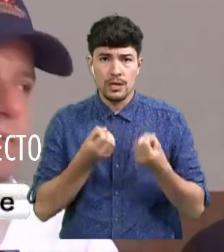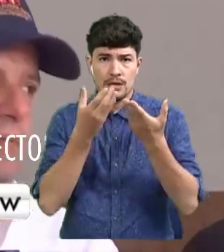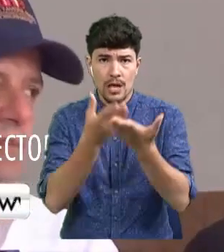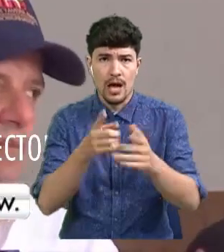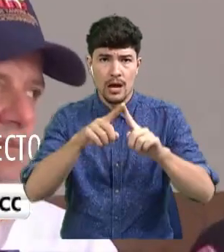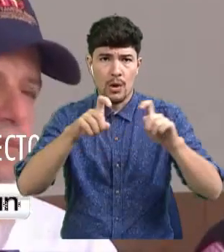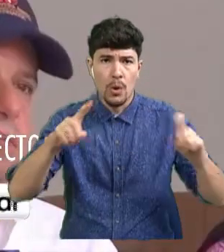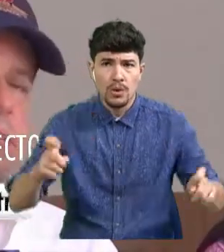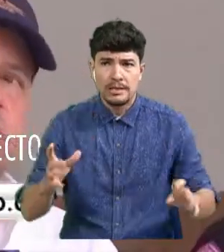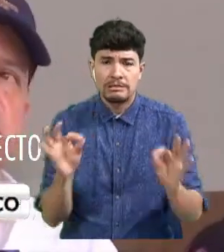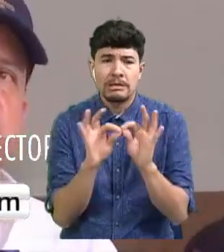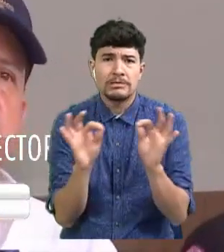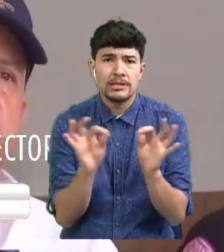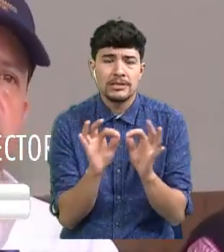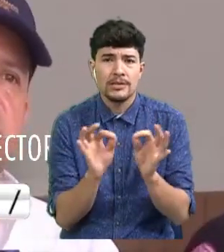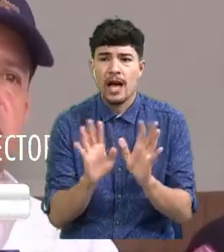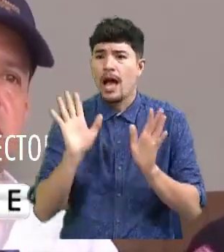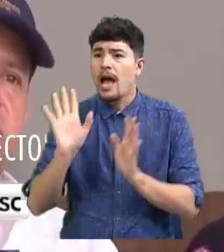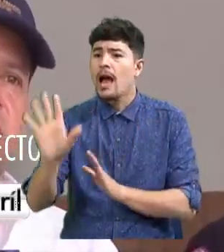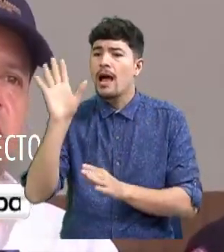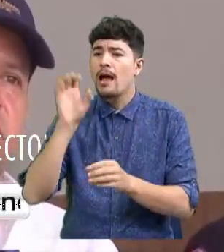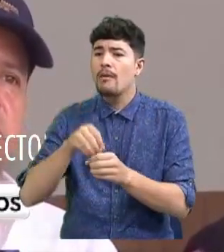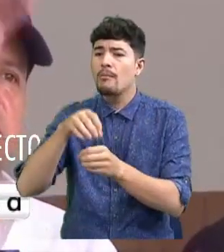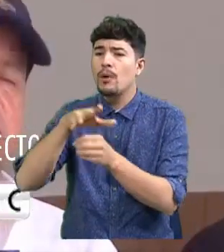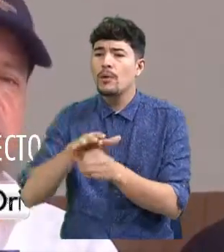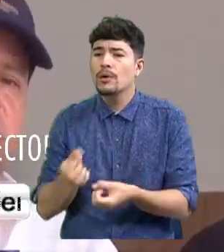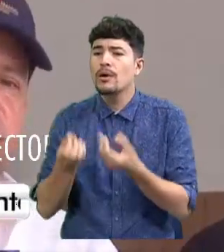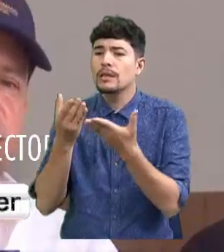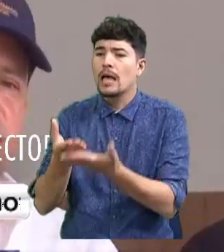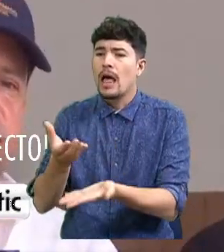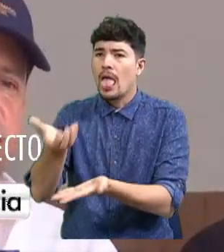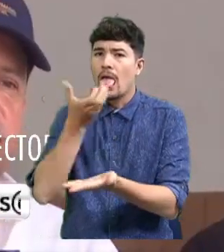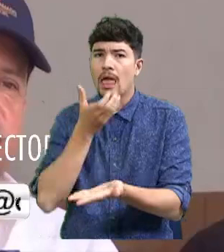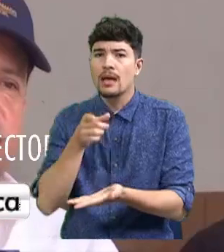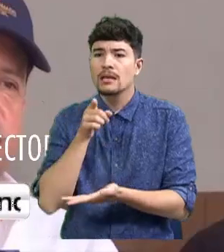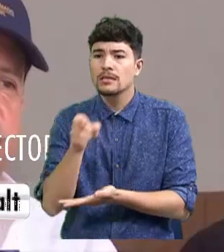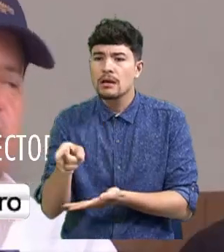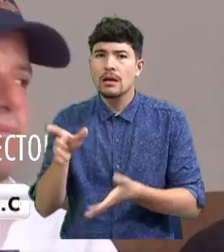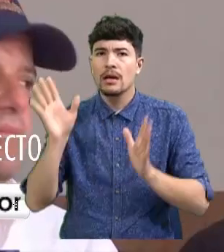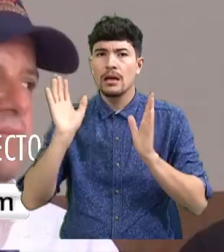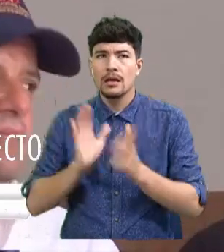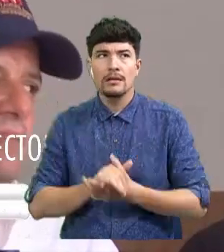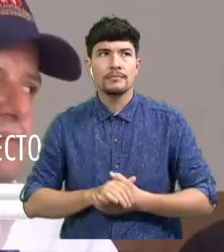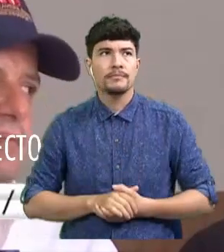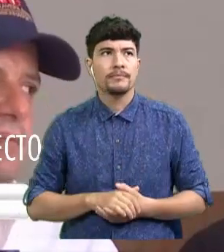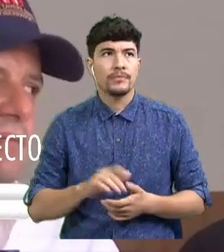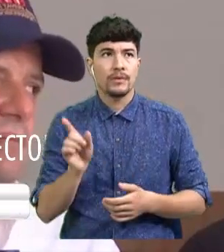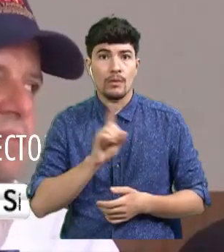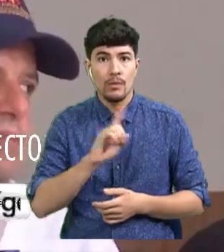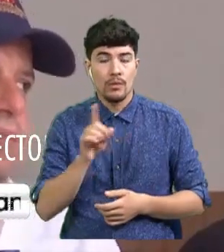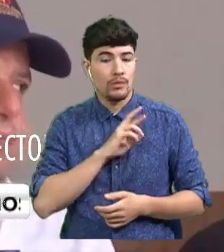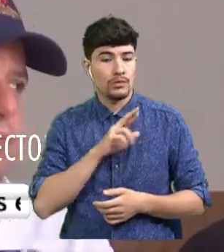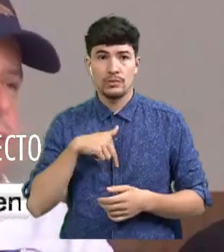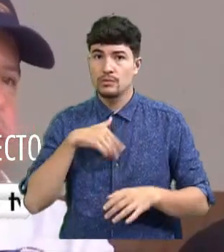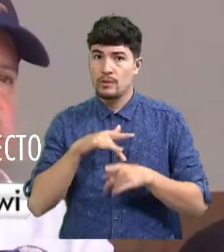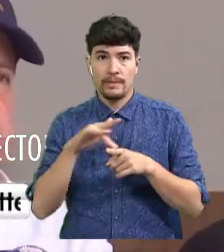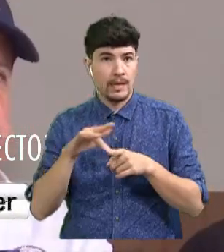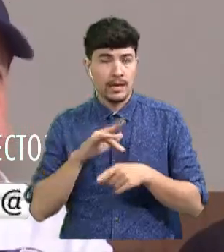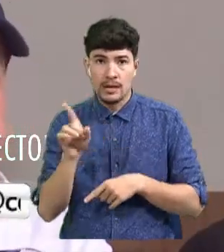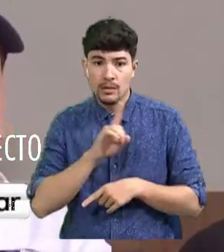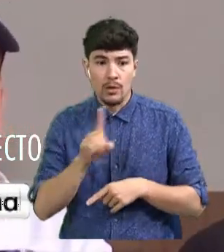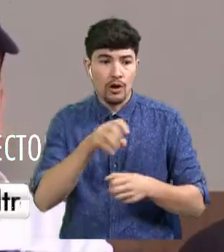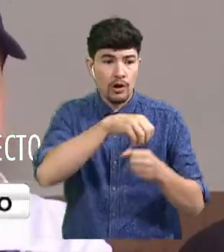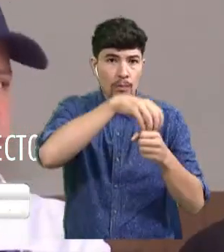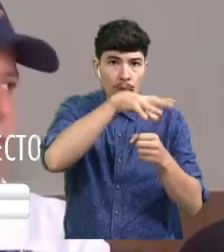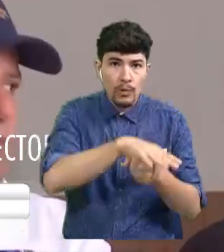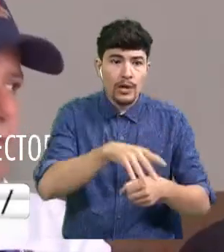cosas de paso. Ah, que como es público, es regalado, eso a caballo regalado no se le mira el diente, eso con nosotros no aplica. Lo